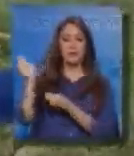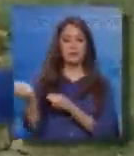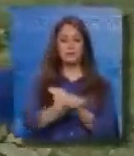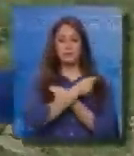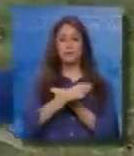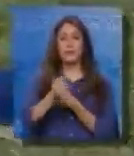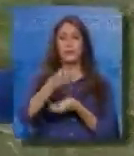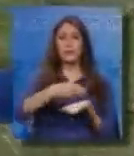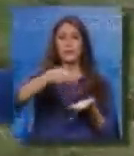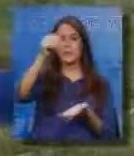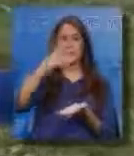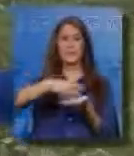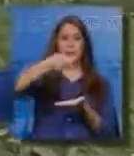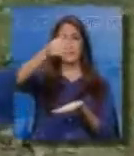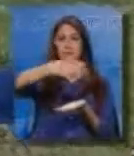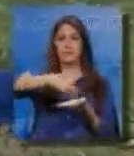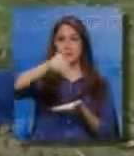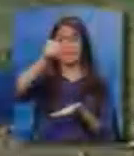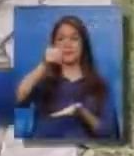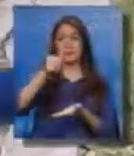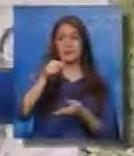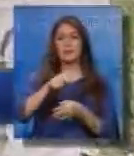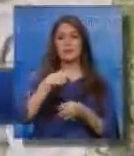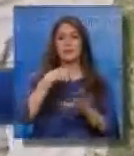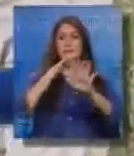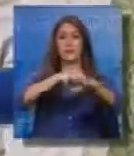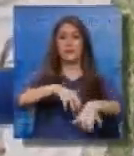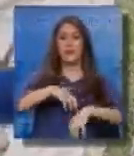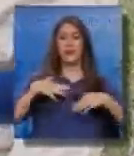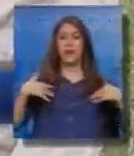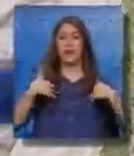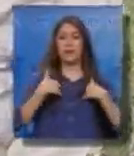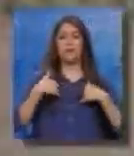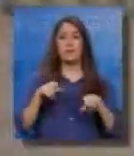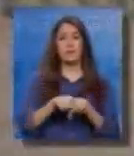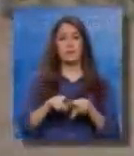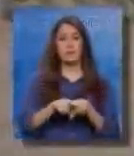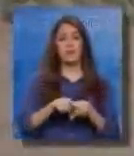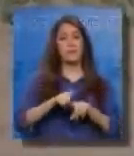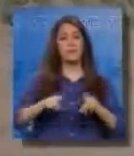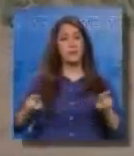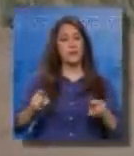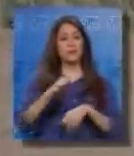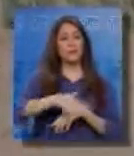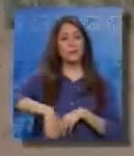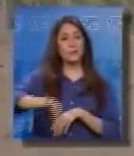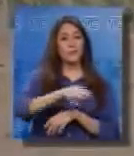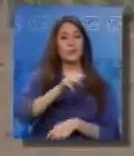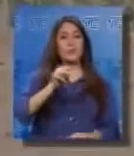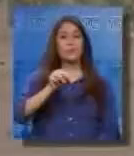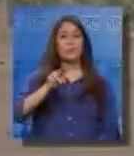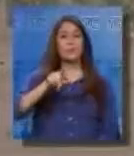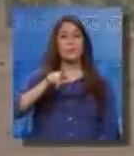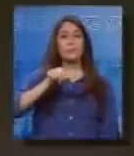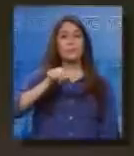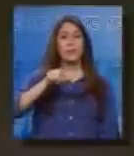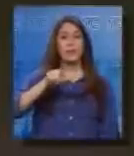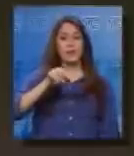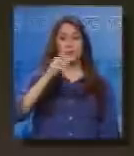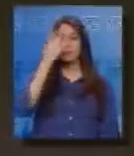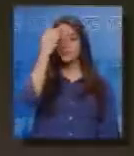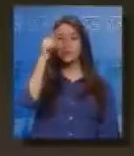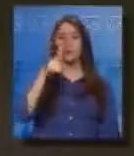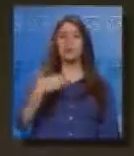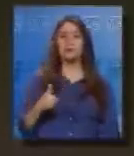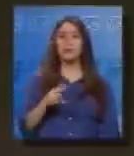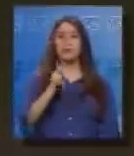los estragos de la actividad del coloso en sus cultivos y con sus animales. Pero sus esfuerzos en la parroquia Mulaló no fueron suficientes para